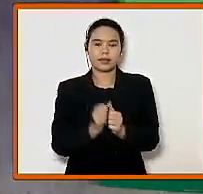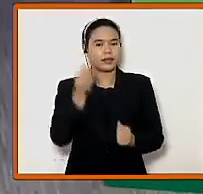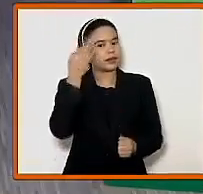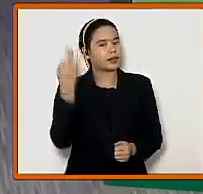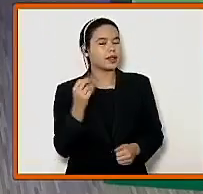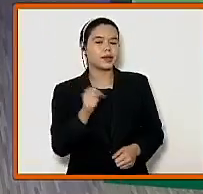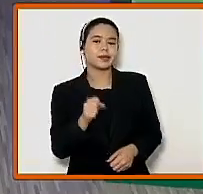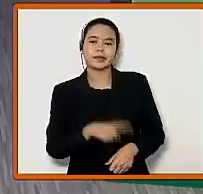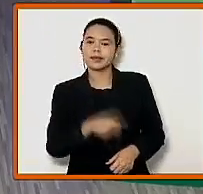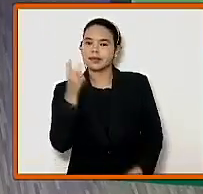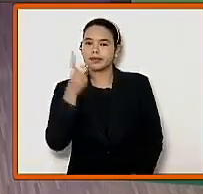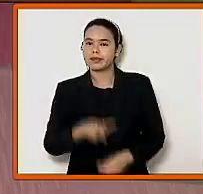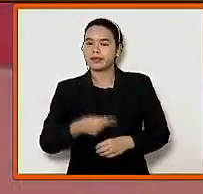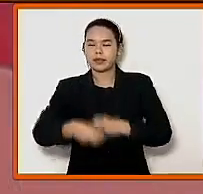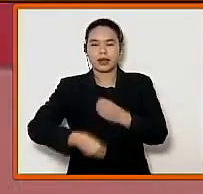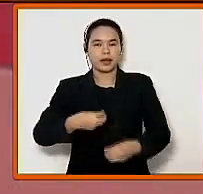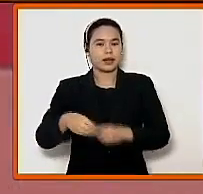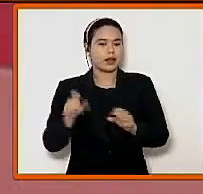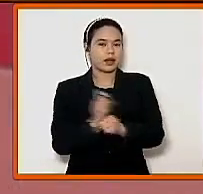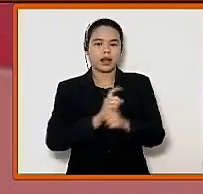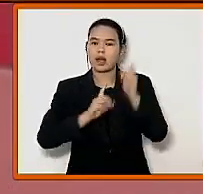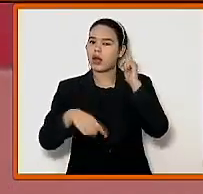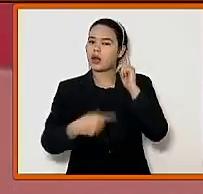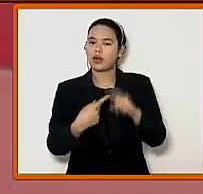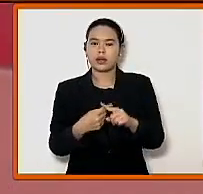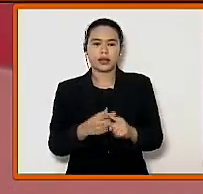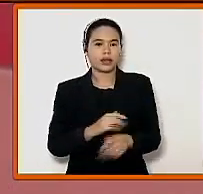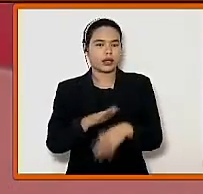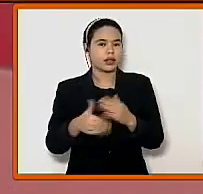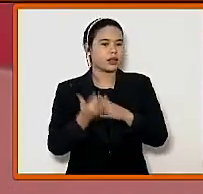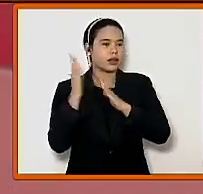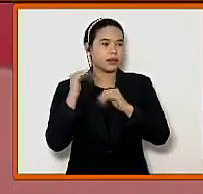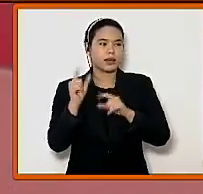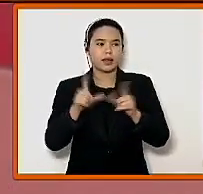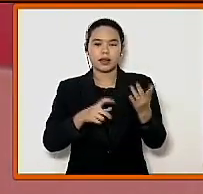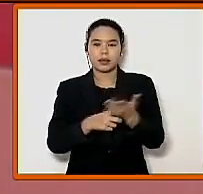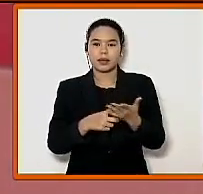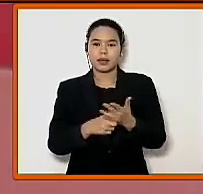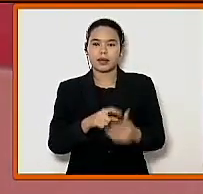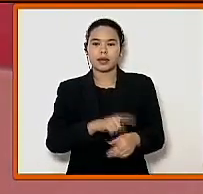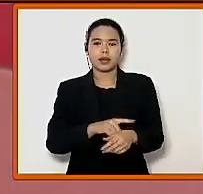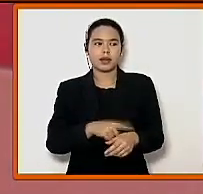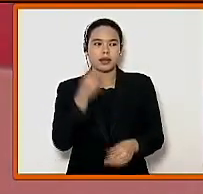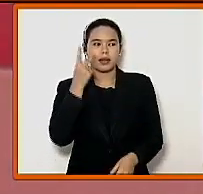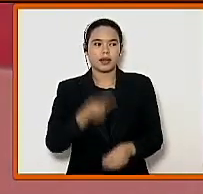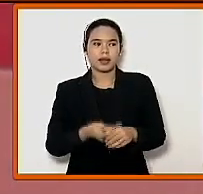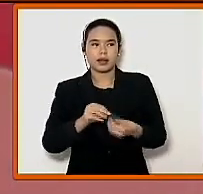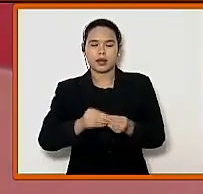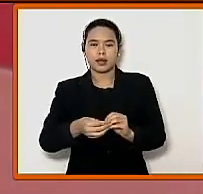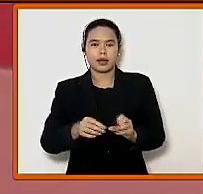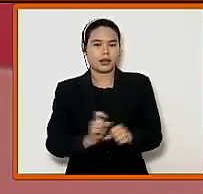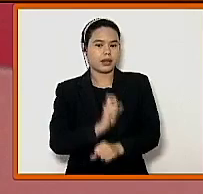Vamos a conocer cuál es la esfera ganadora para MultiX. Espero que tengas tu boletito en mano porque esta es...